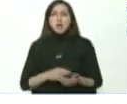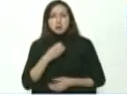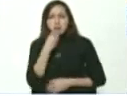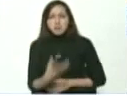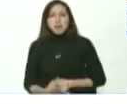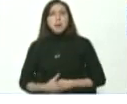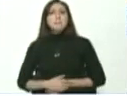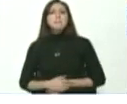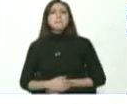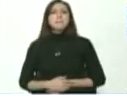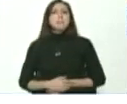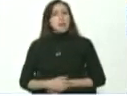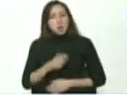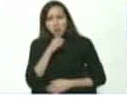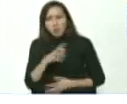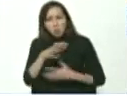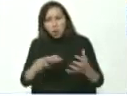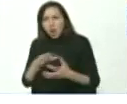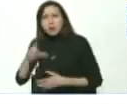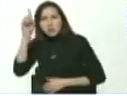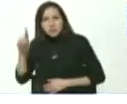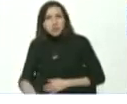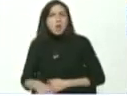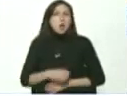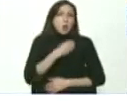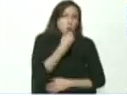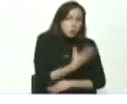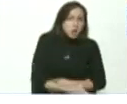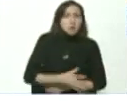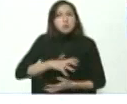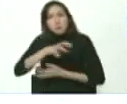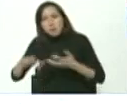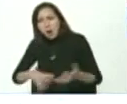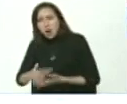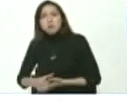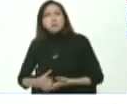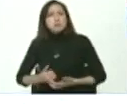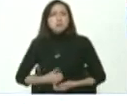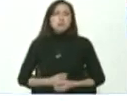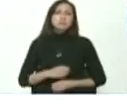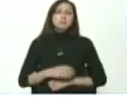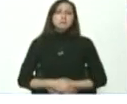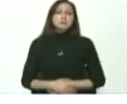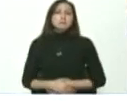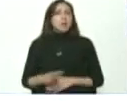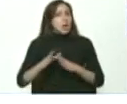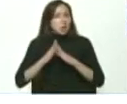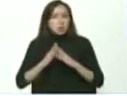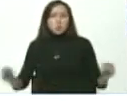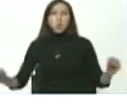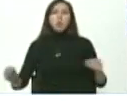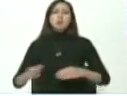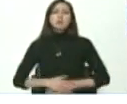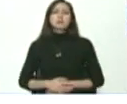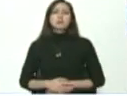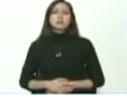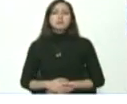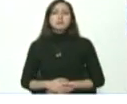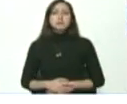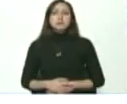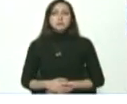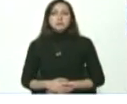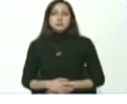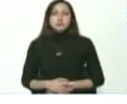mal, para las buenas y para las malas, como dicen, para las buenas y para las malas.